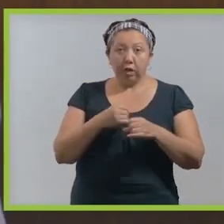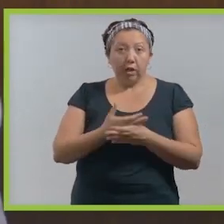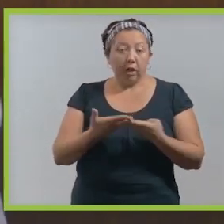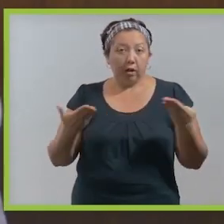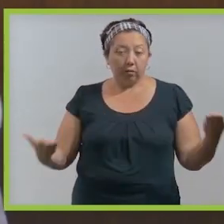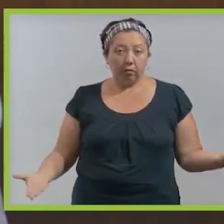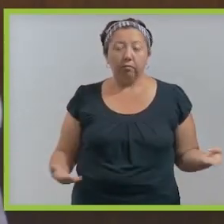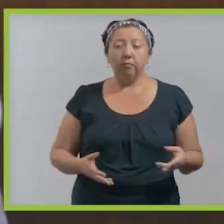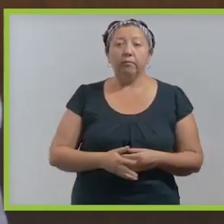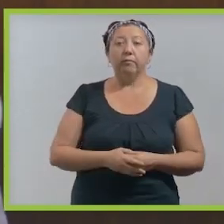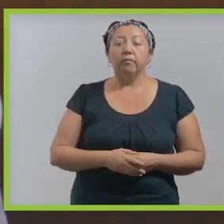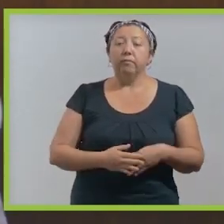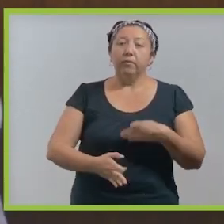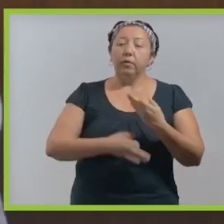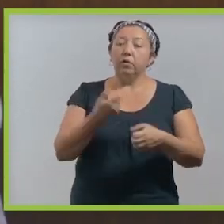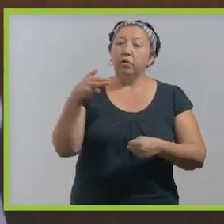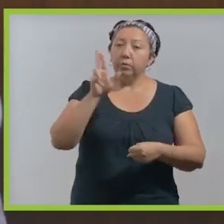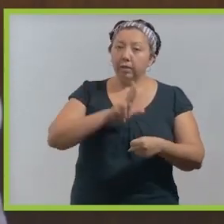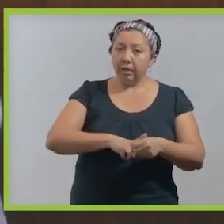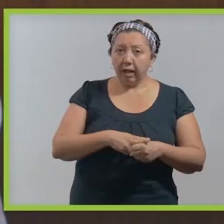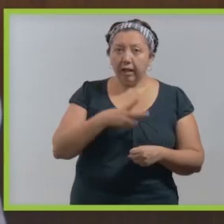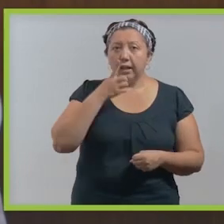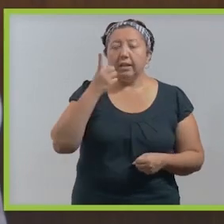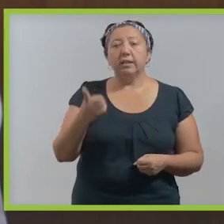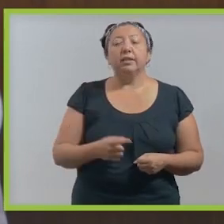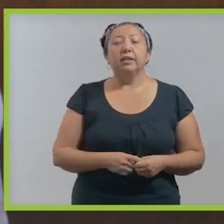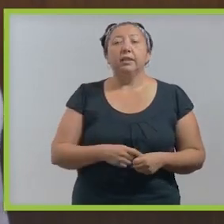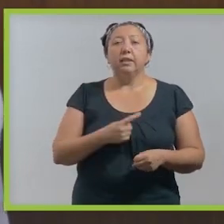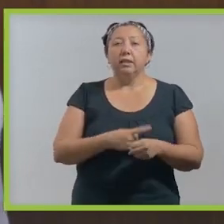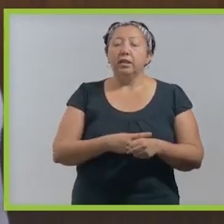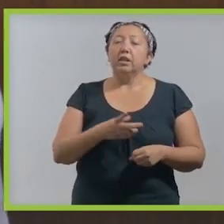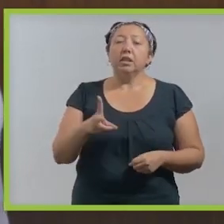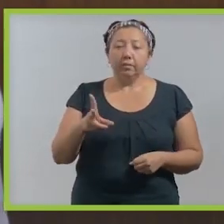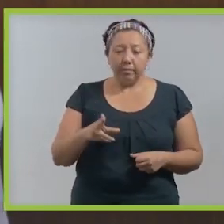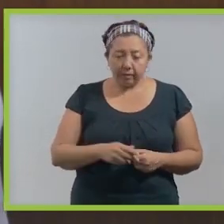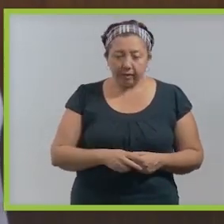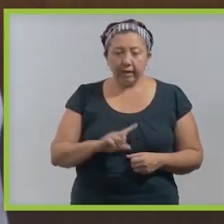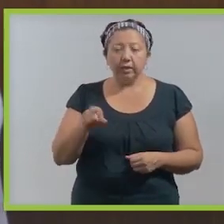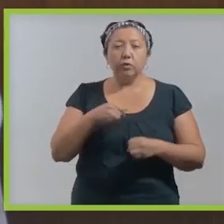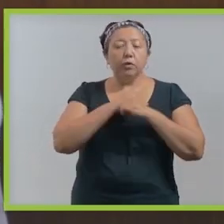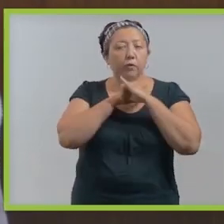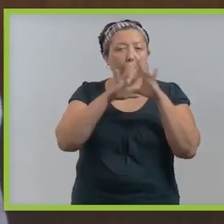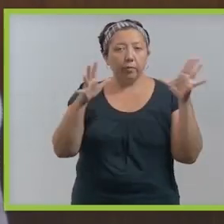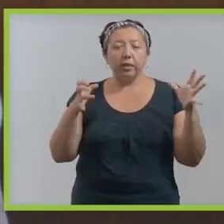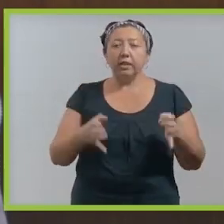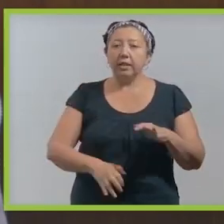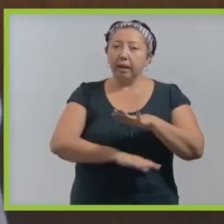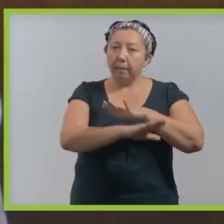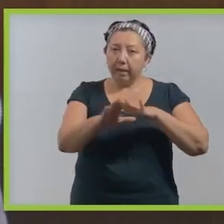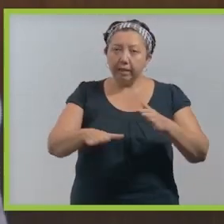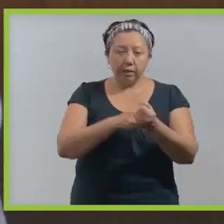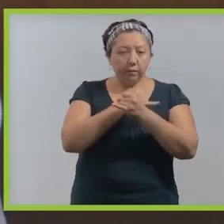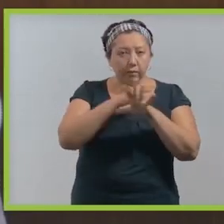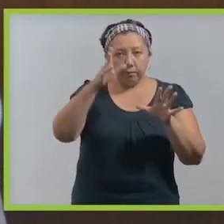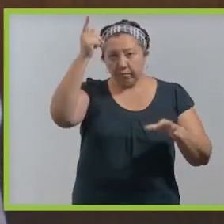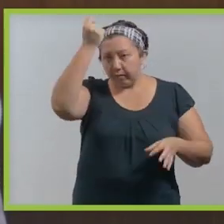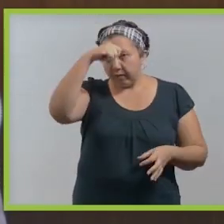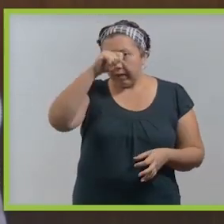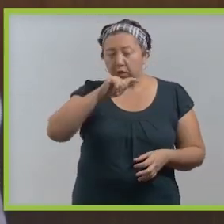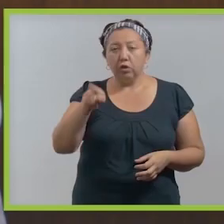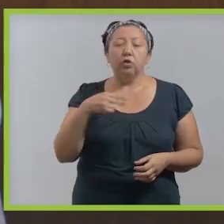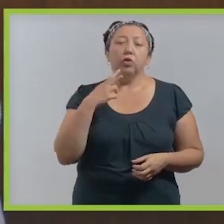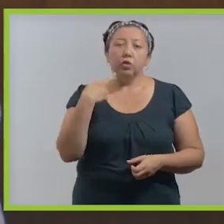actualizada, por ejemplo, de todos los hospitales, de los casos positivos, y que por supuesto es una información que está basada en datos técnicos